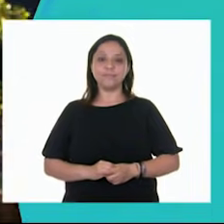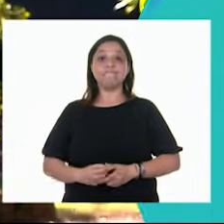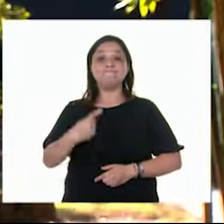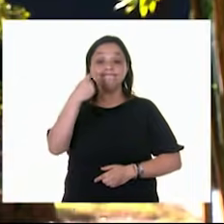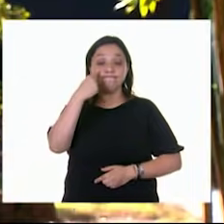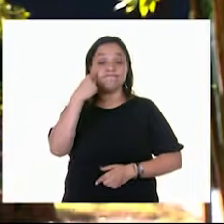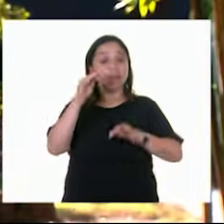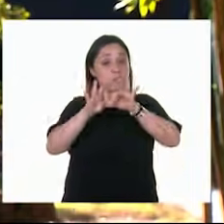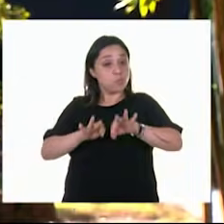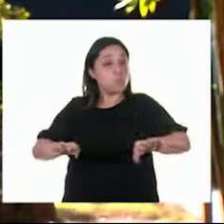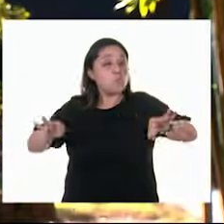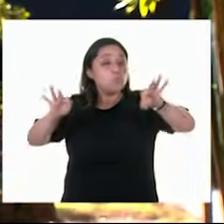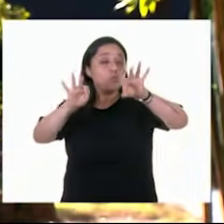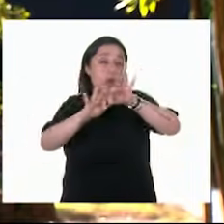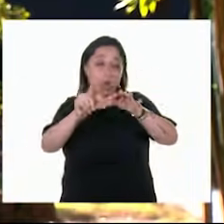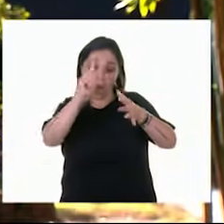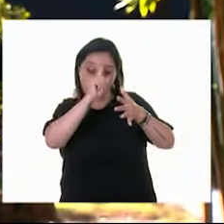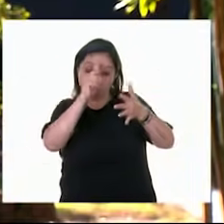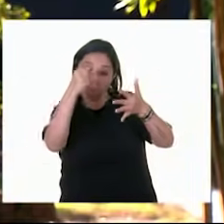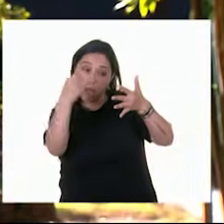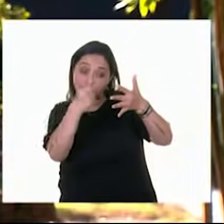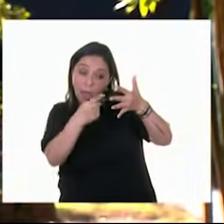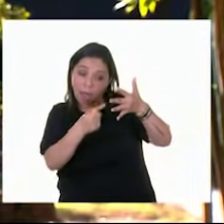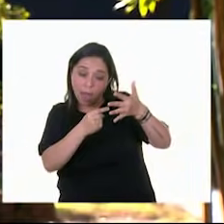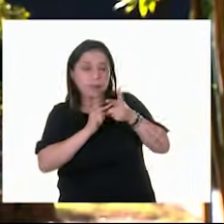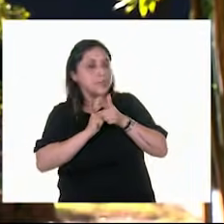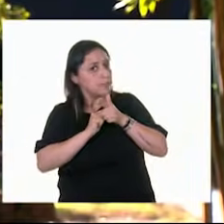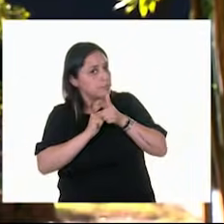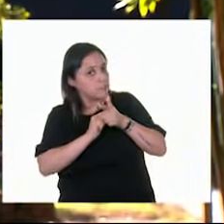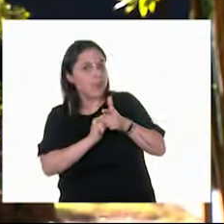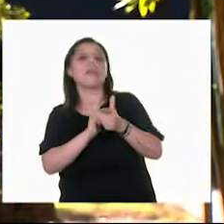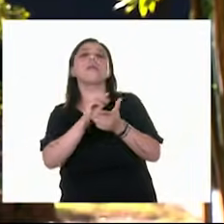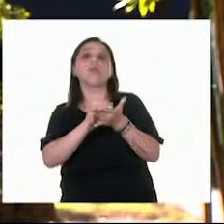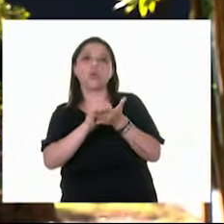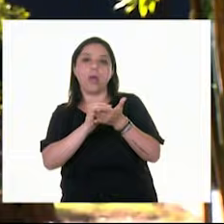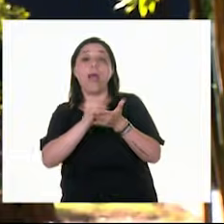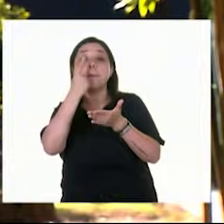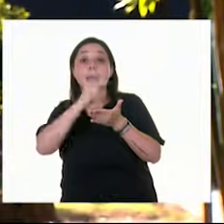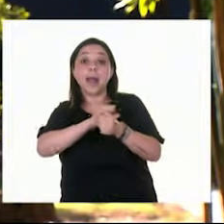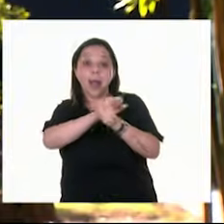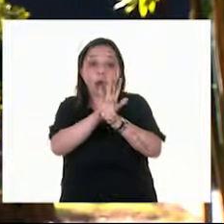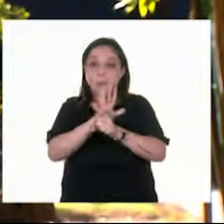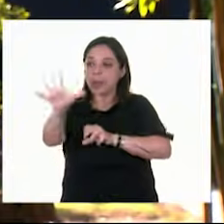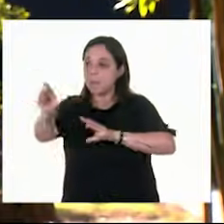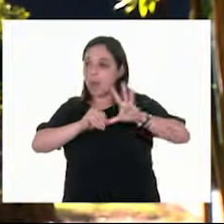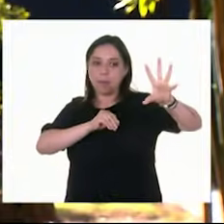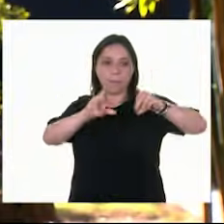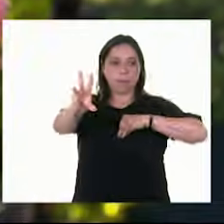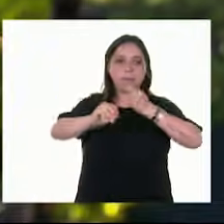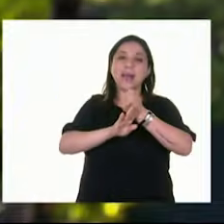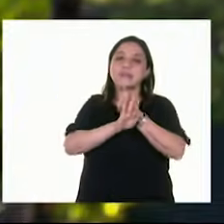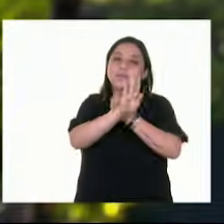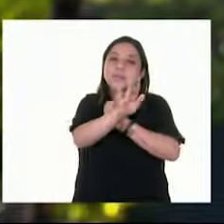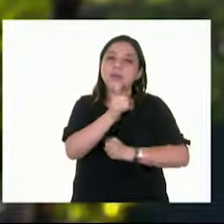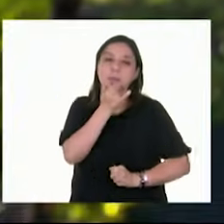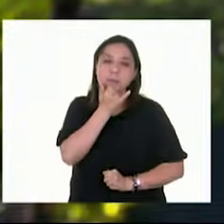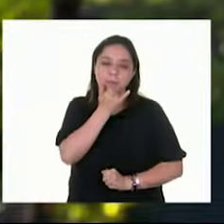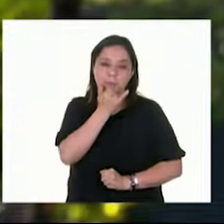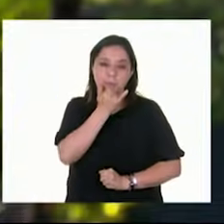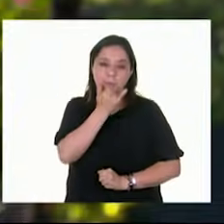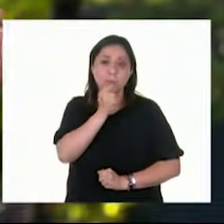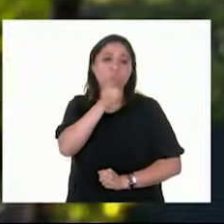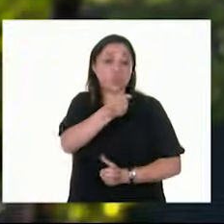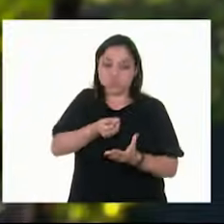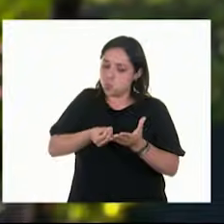Es muy importante continuar con las recomendaciones para evitar contagios de COVID. Trata de